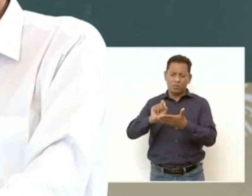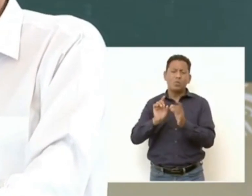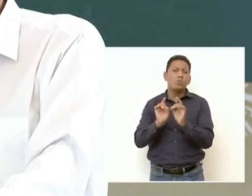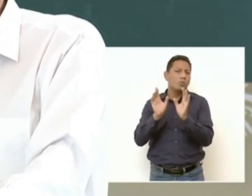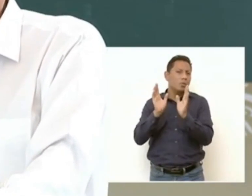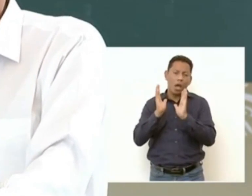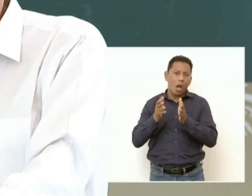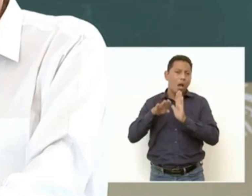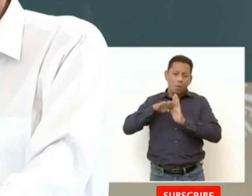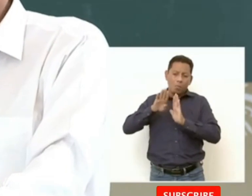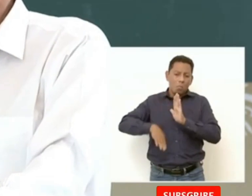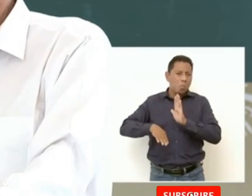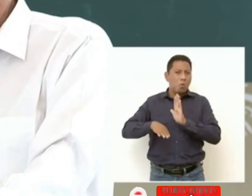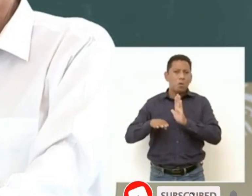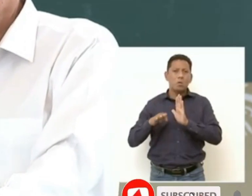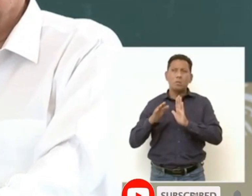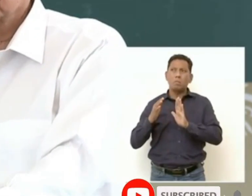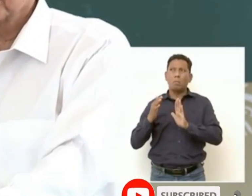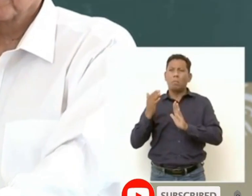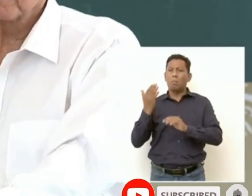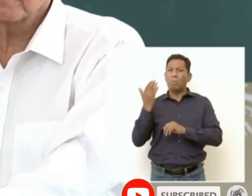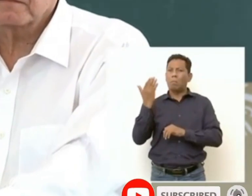fallecido hace relativamente